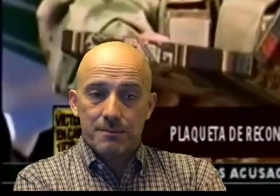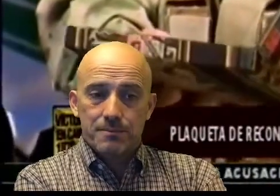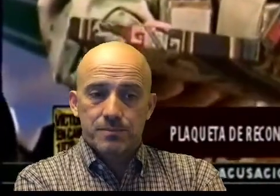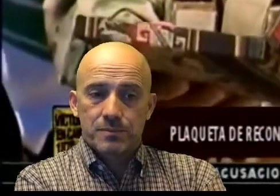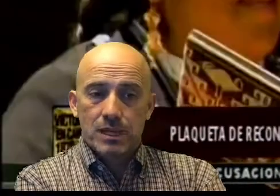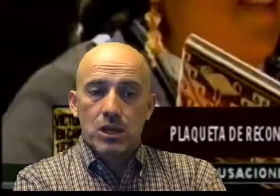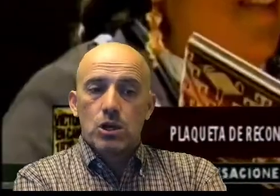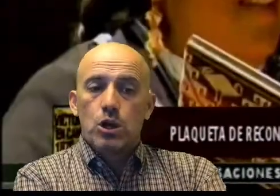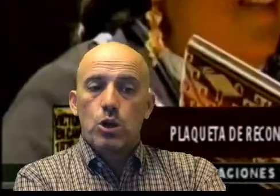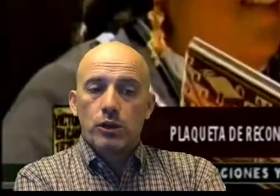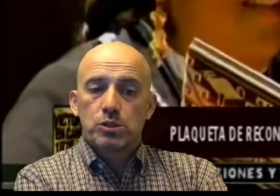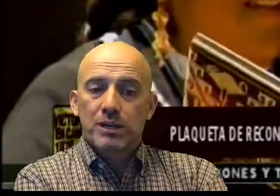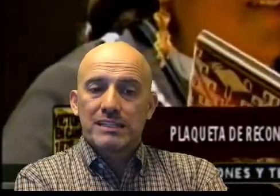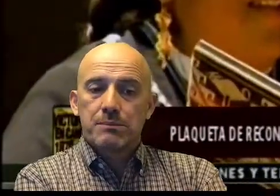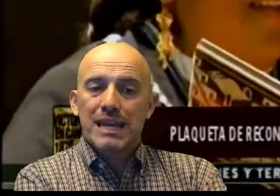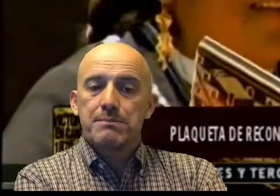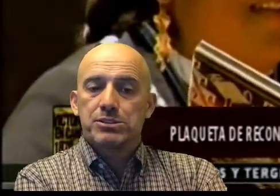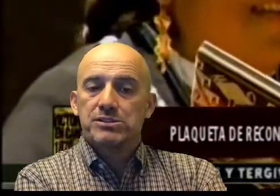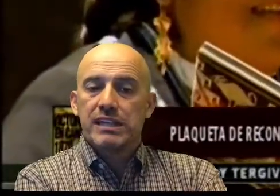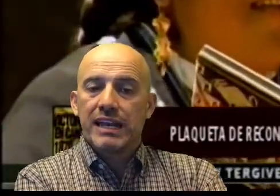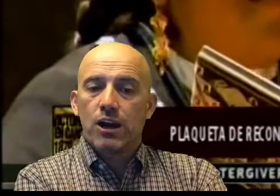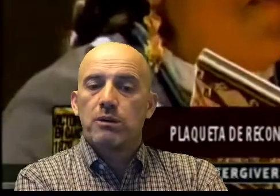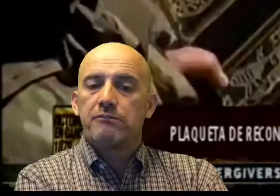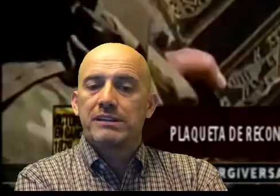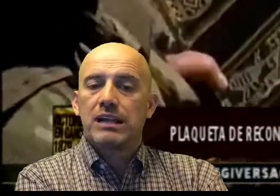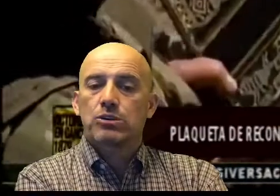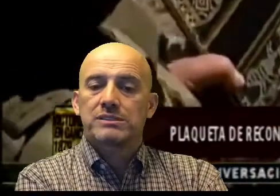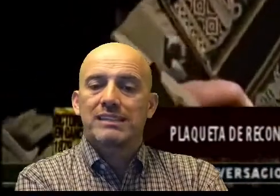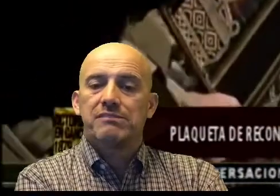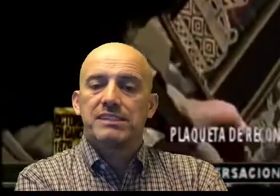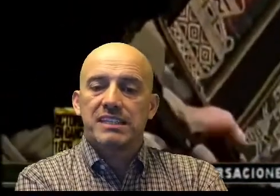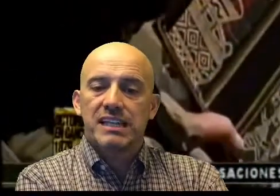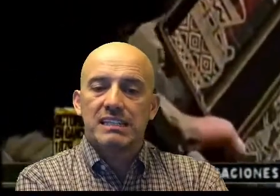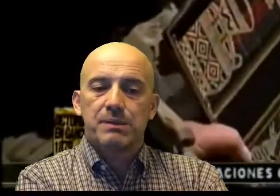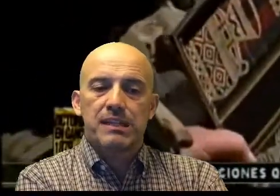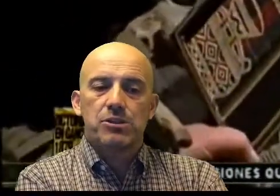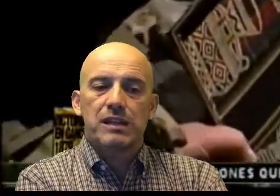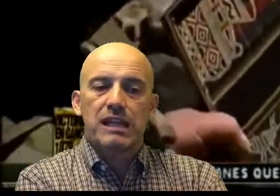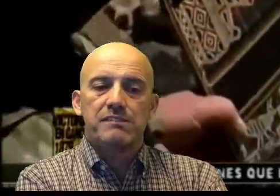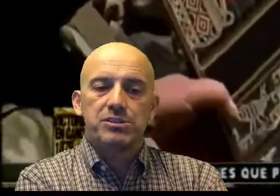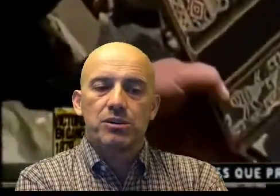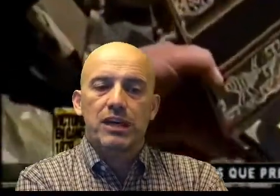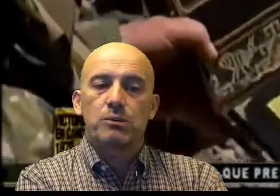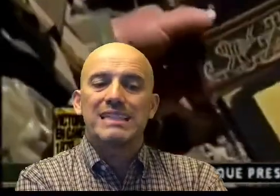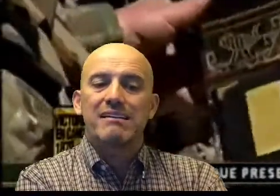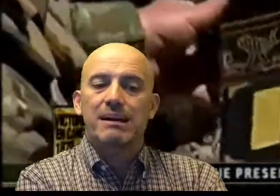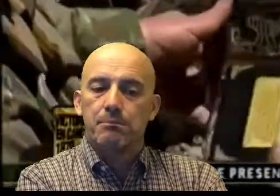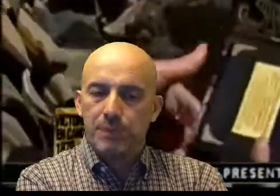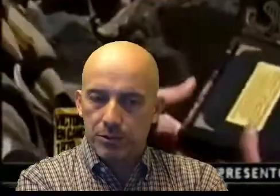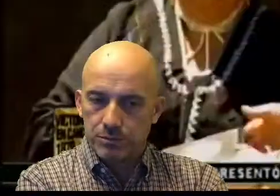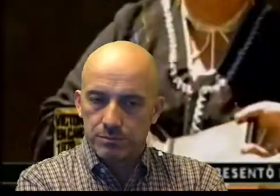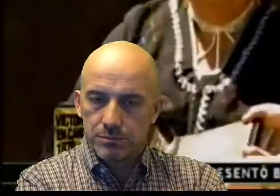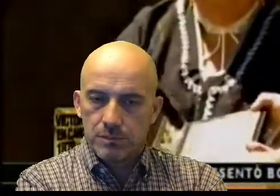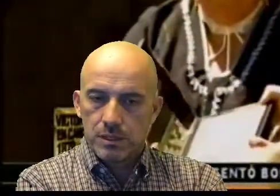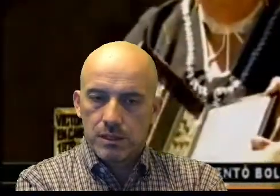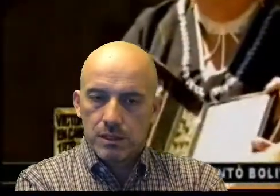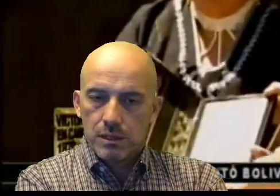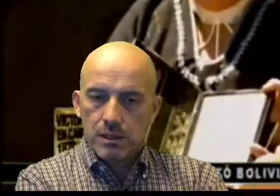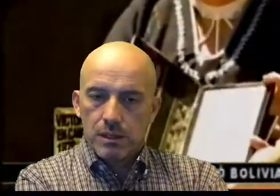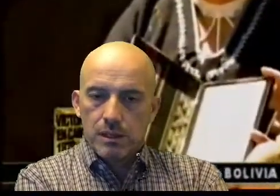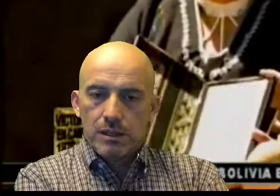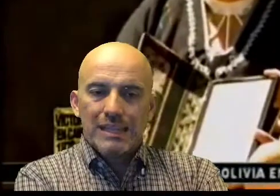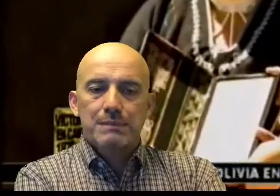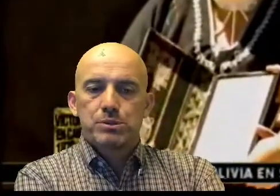huanchaca lo hizo porque temía la invasión chilena o más bien a las constantes visitas y pedidos de la división que comandaba campero